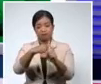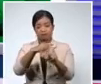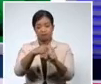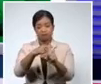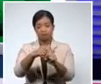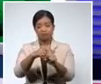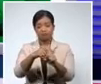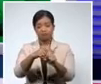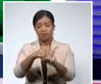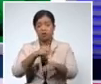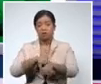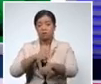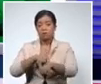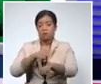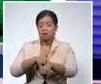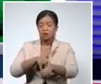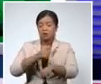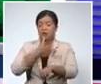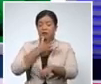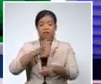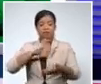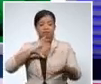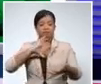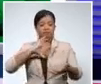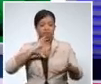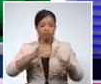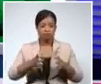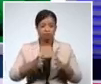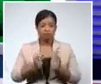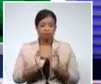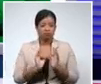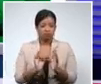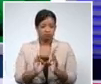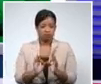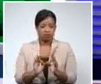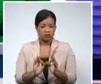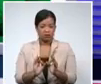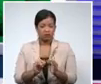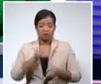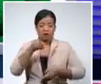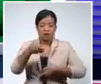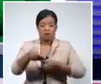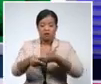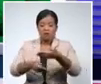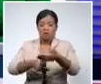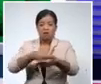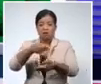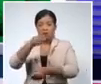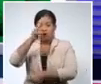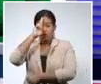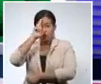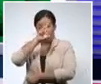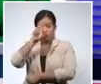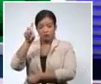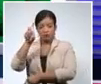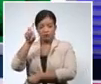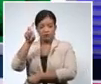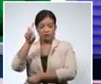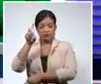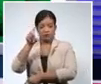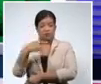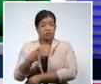momento determinado por las complicaciones que presentó en su evolución, hospitalizado, necesidad de